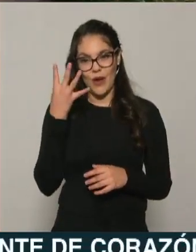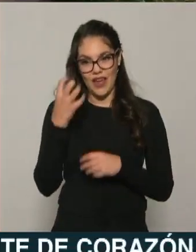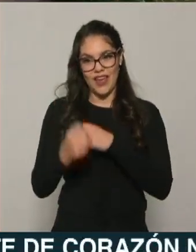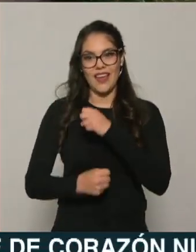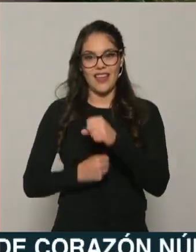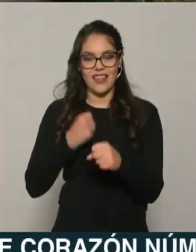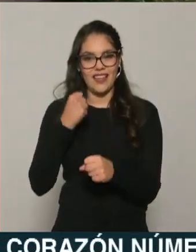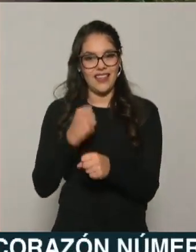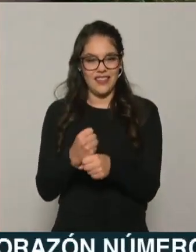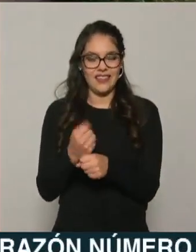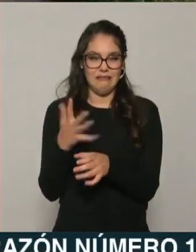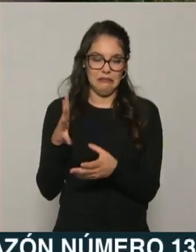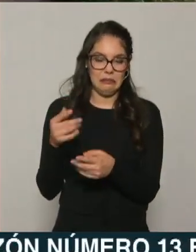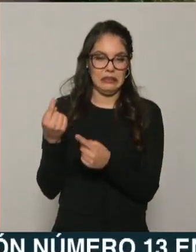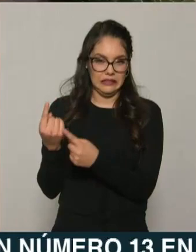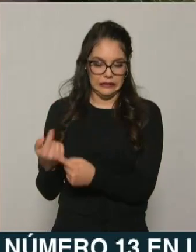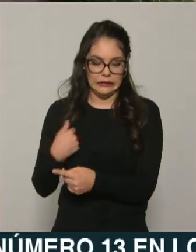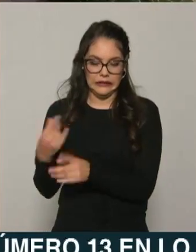eras más pequeñita.